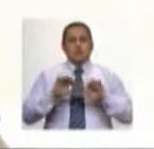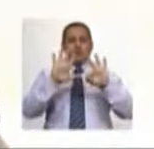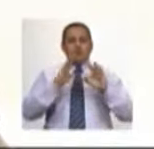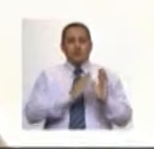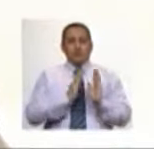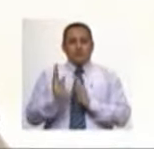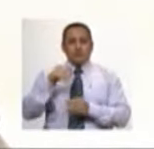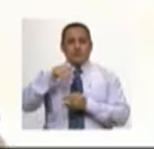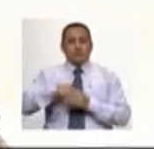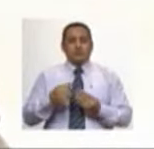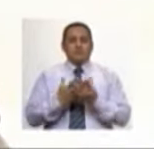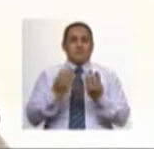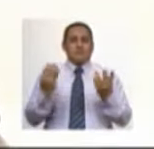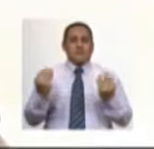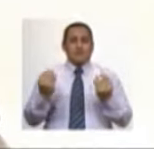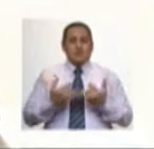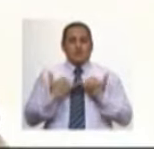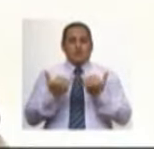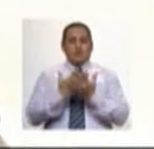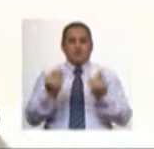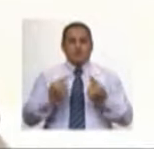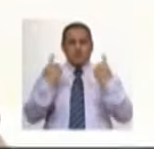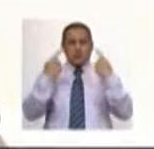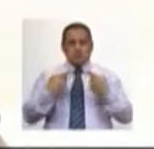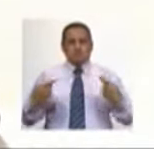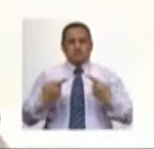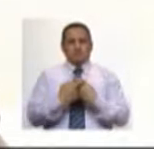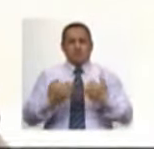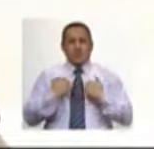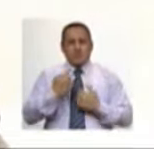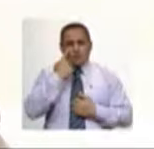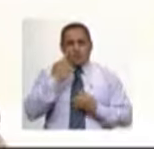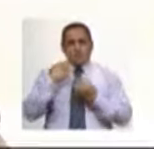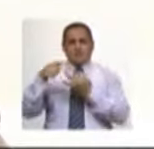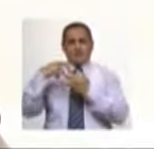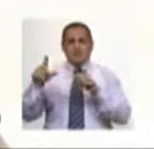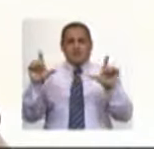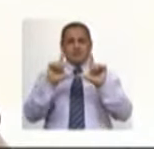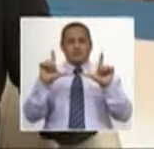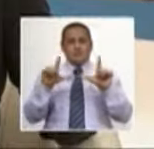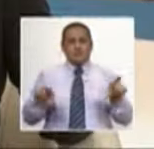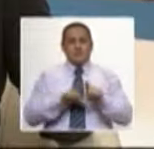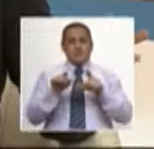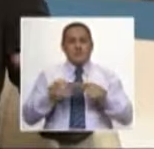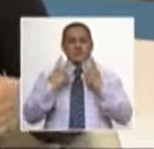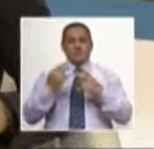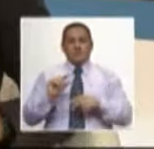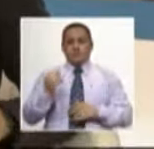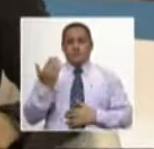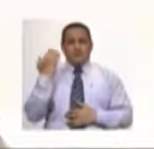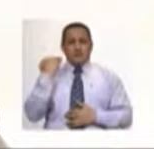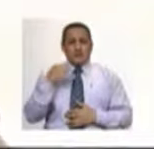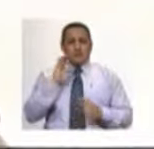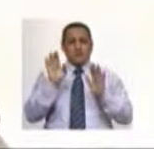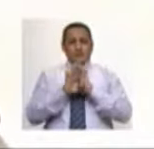elección, varios con muchos altercados que hemos conocido a través de los medios. Claro, de hecho, uno ha sido hace nada, hace poquito. Sí,